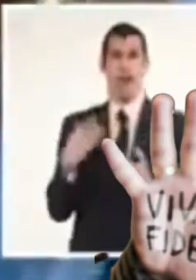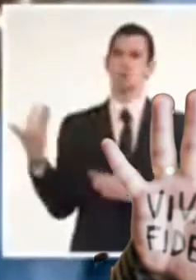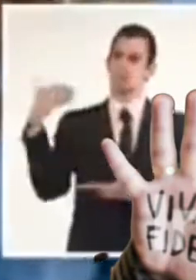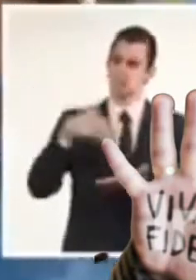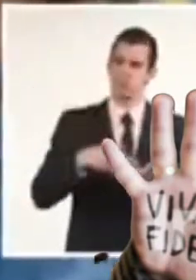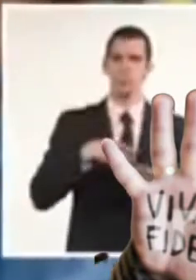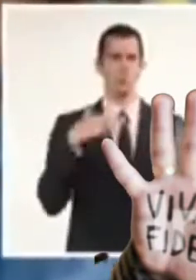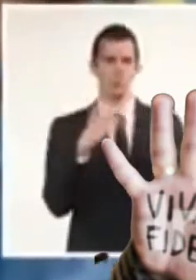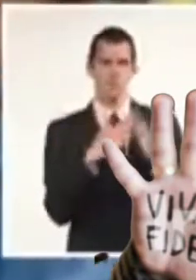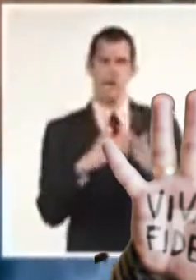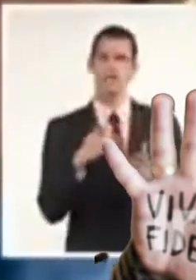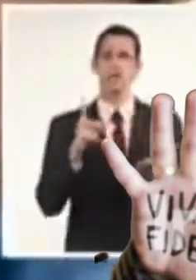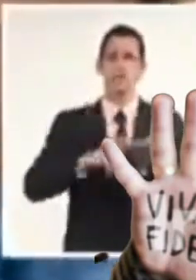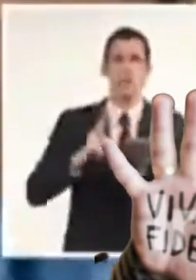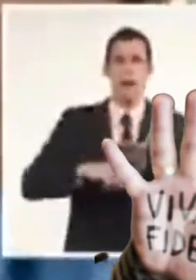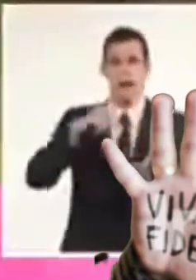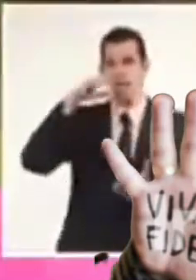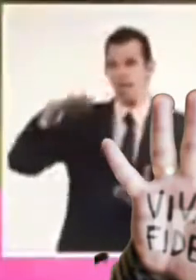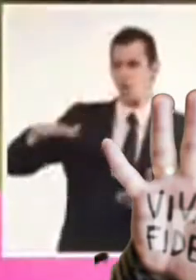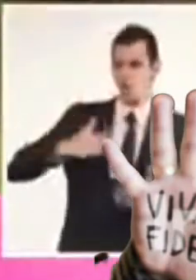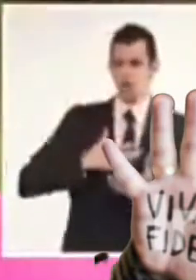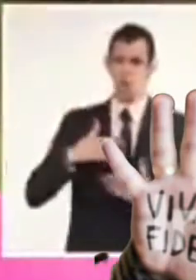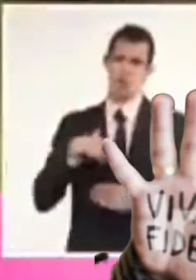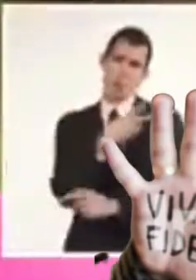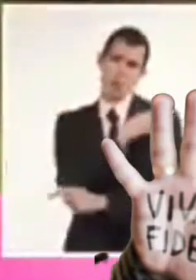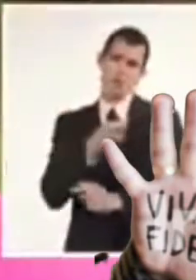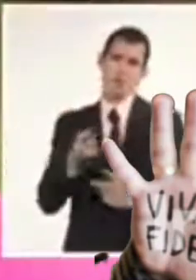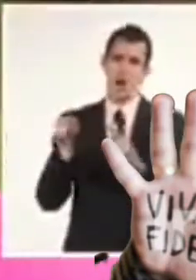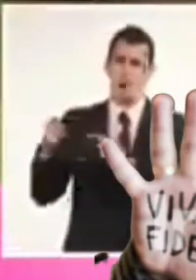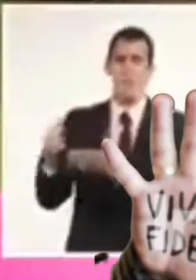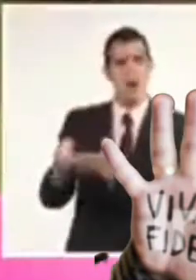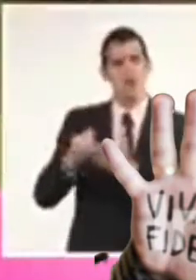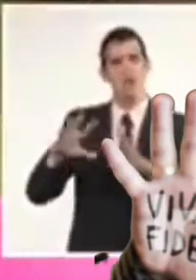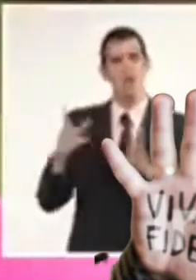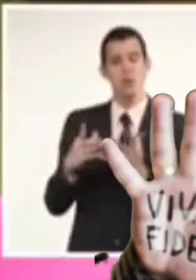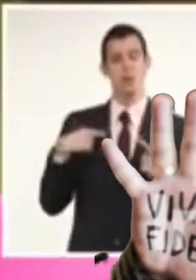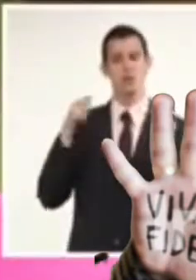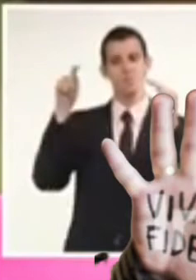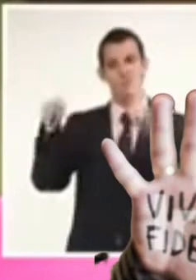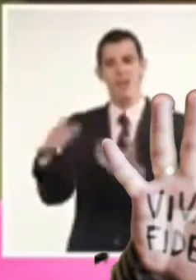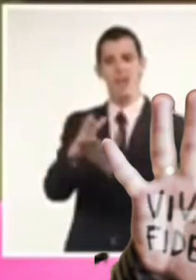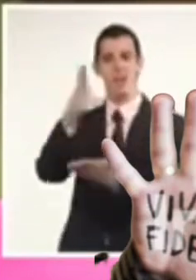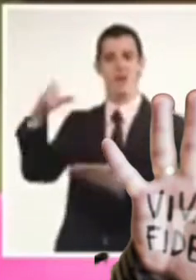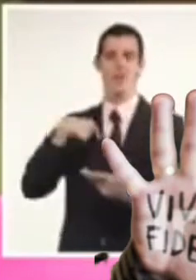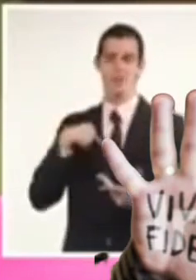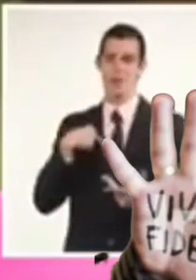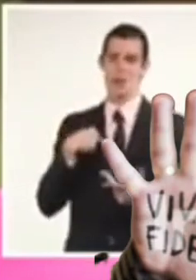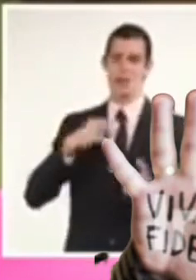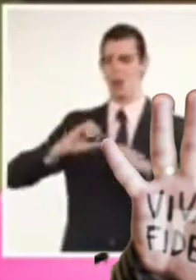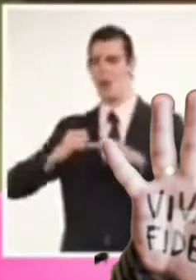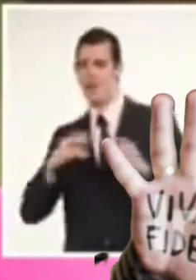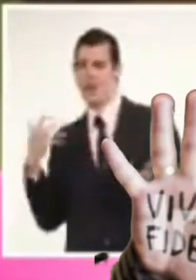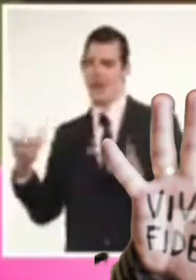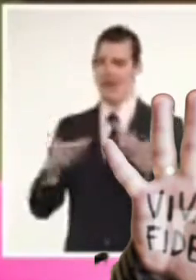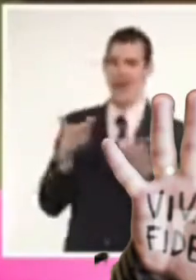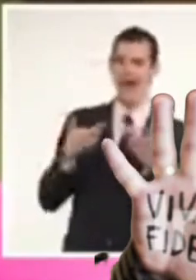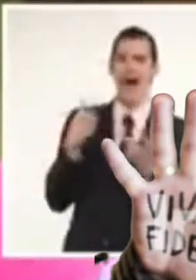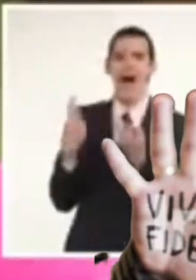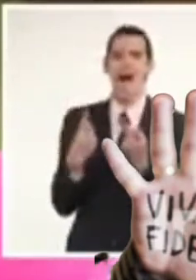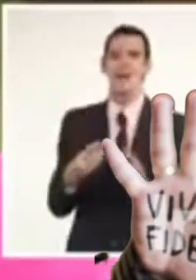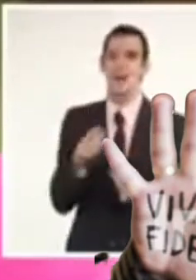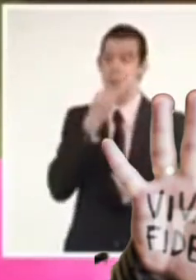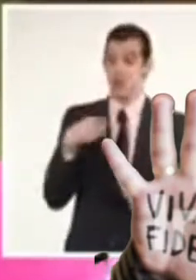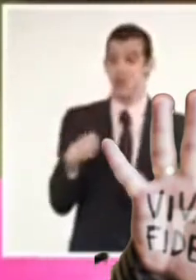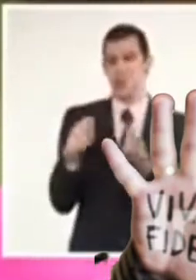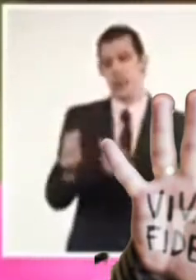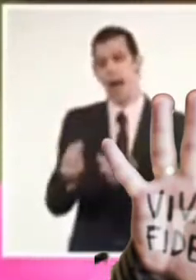de mis alumnos igual, llamándome. Y me hace bien estar allí, me hace bien porque con ellos me río, les doy ánimo